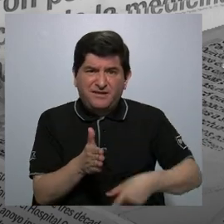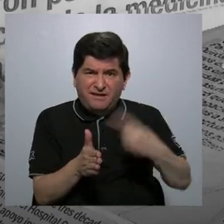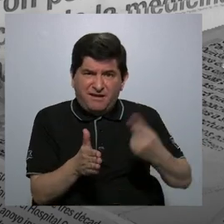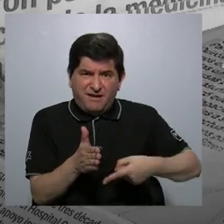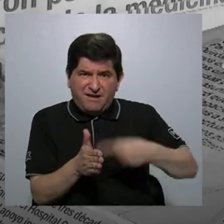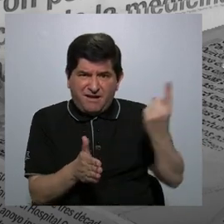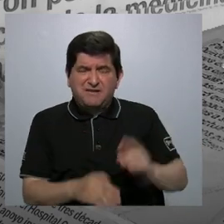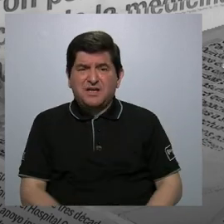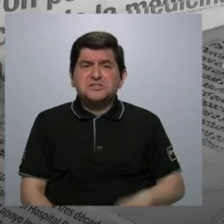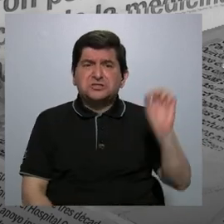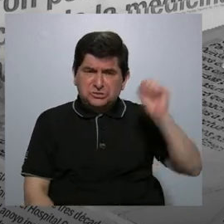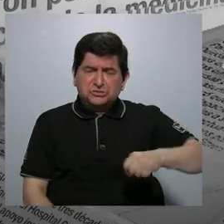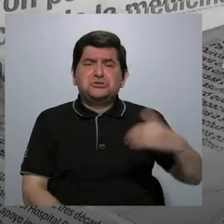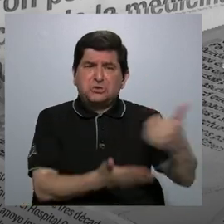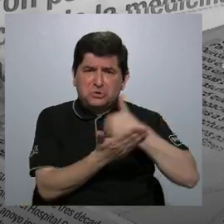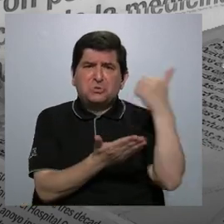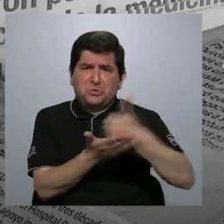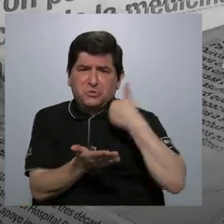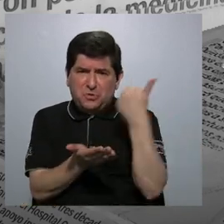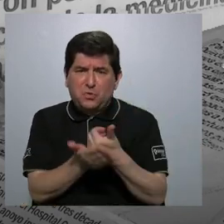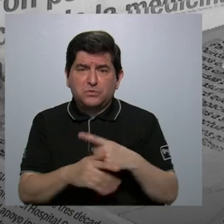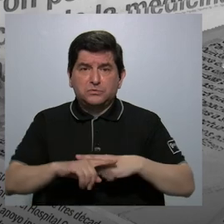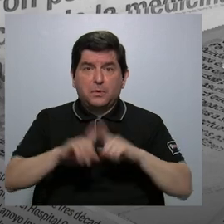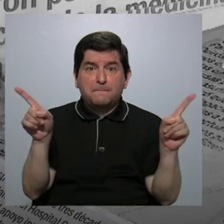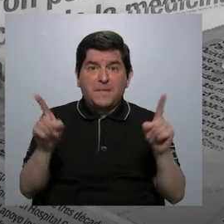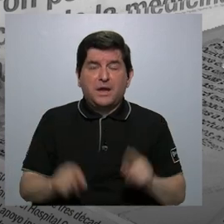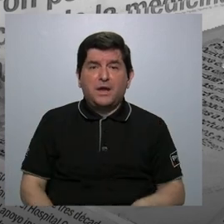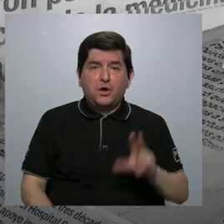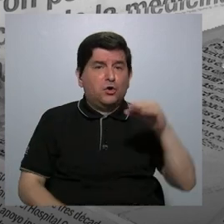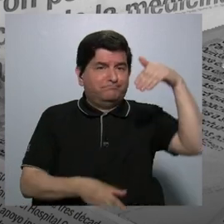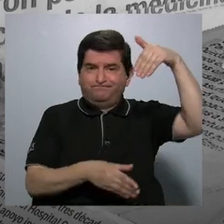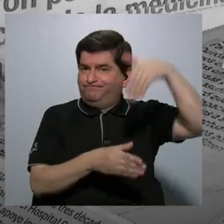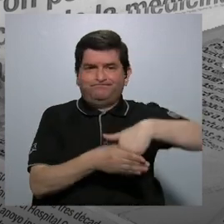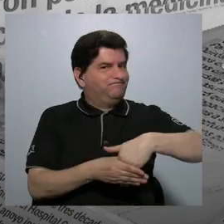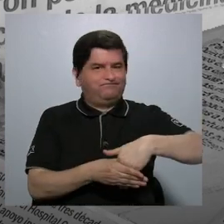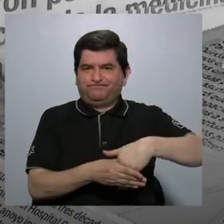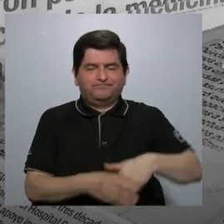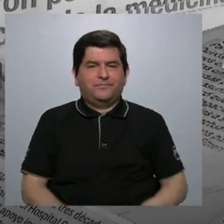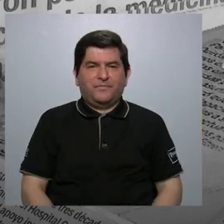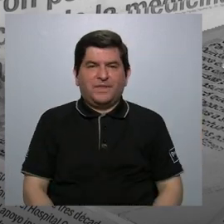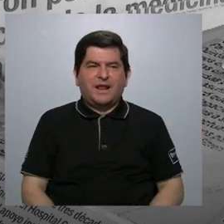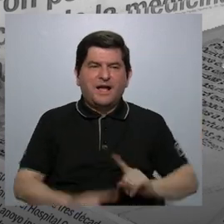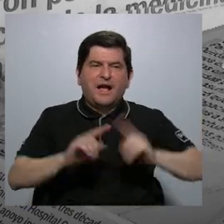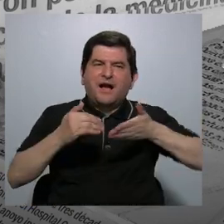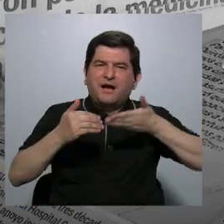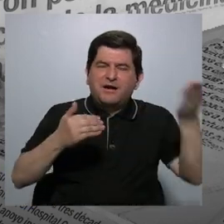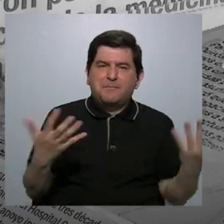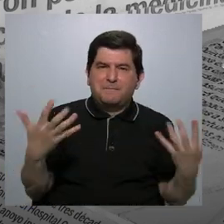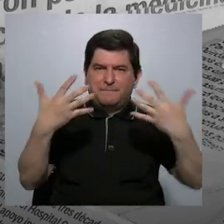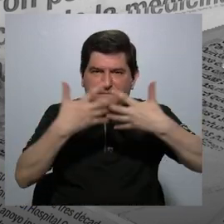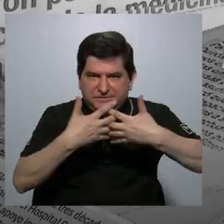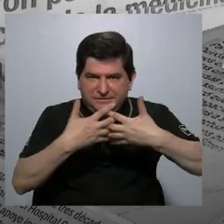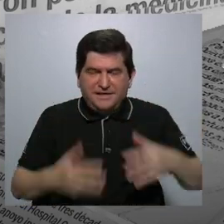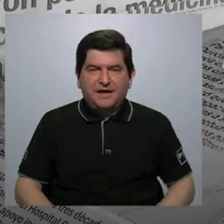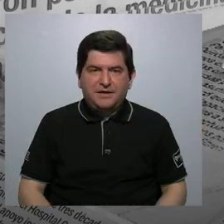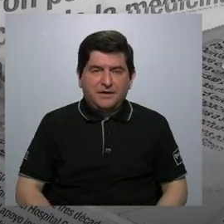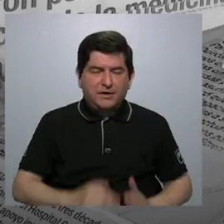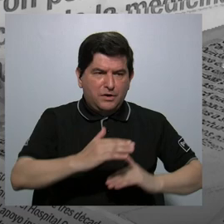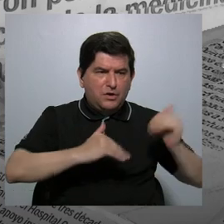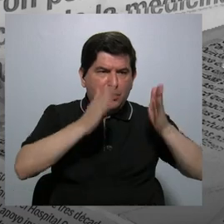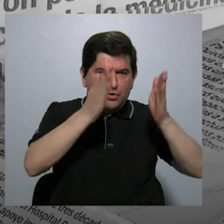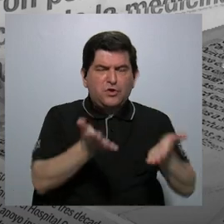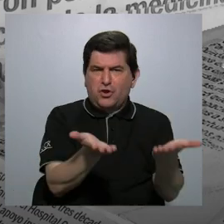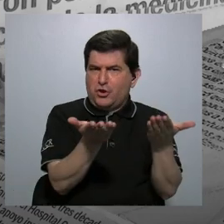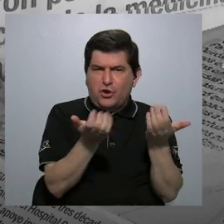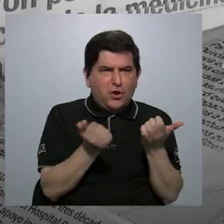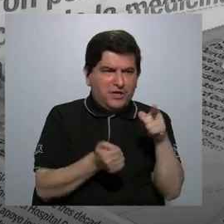veces tenemos los recursos, no se están haciendo las intervenciones. Hay una serie de factores que se combinan, desde constructores que no